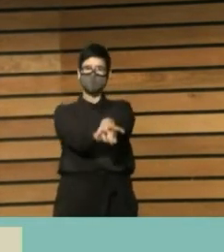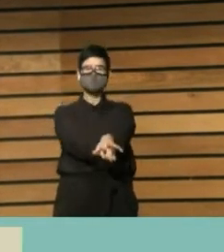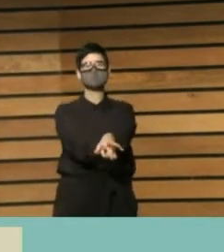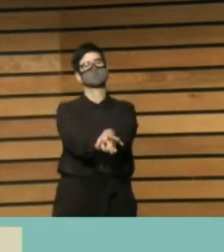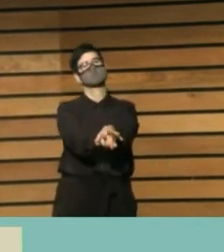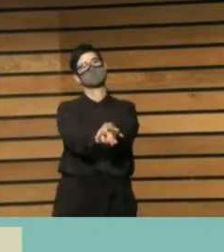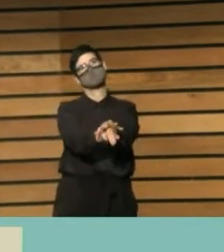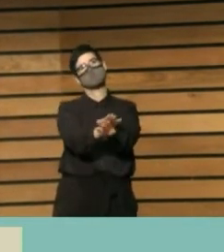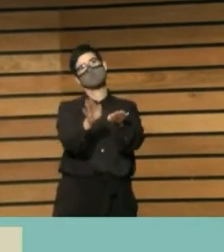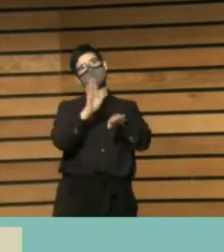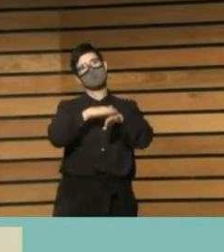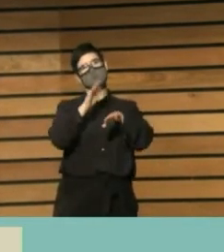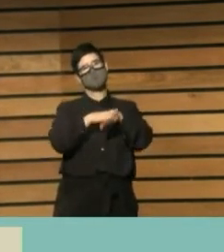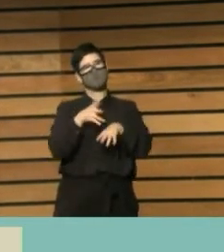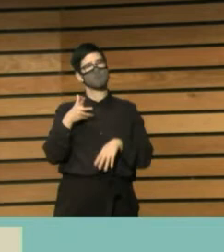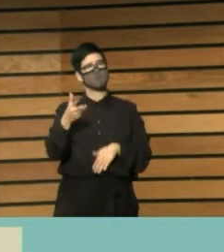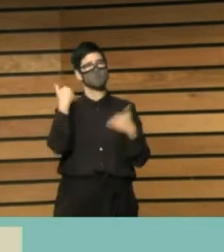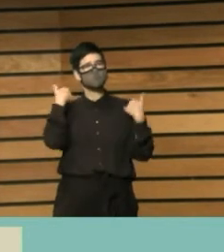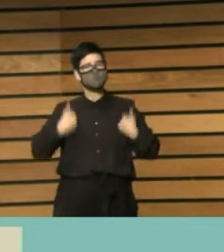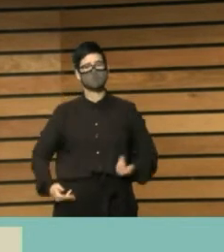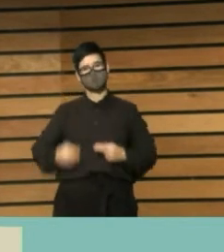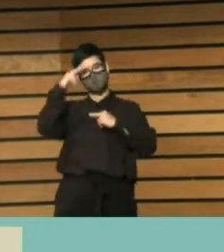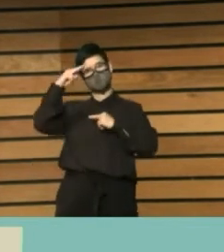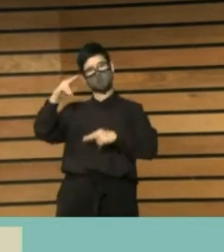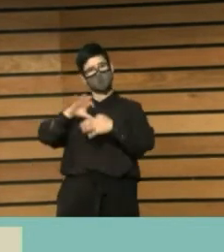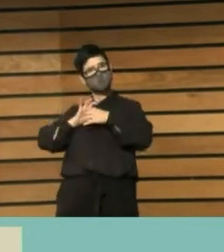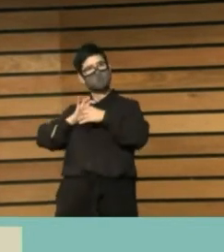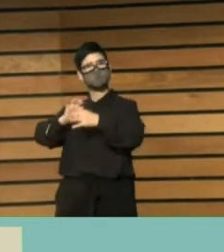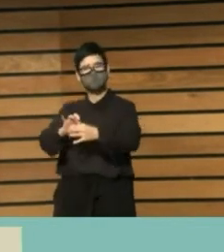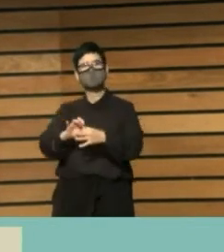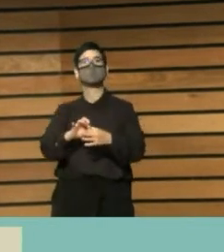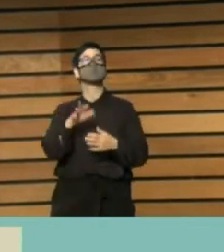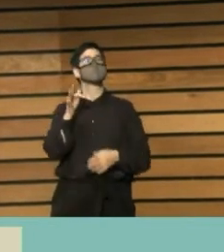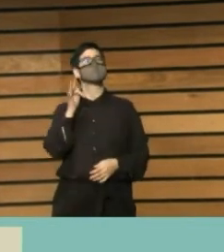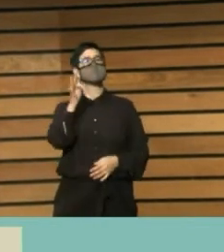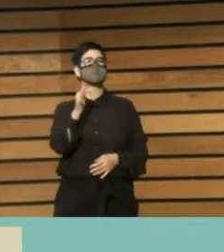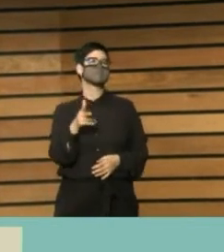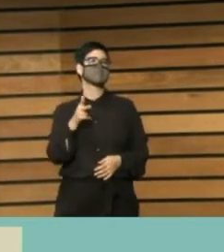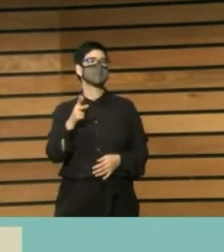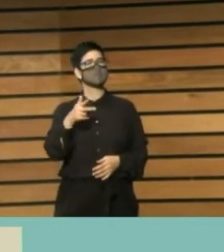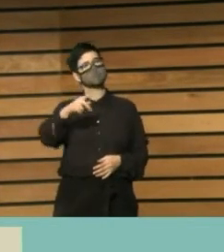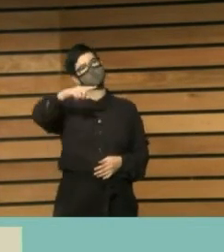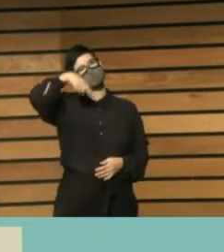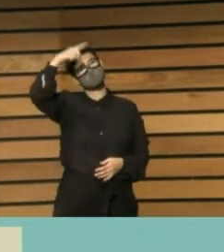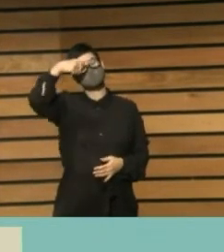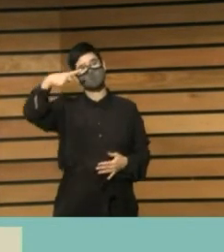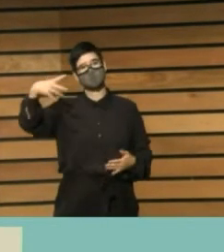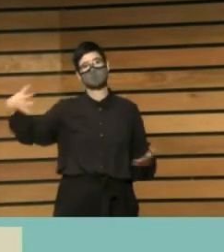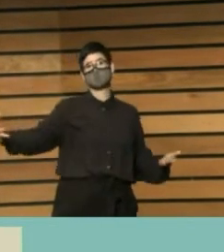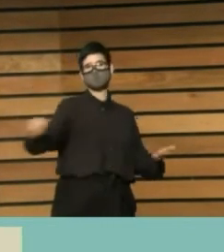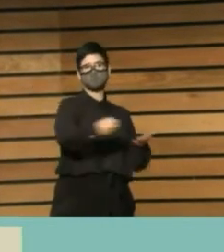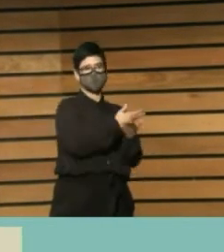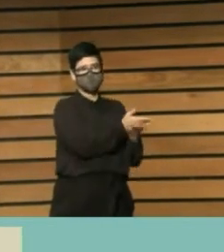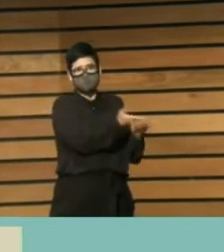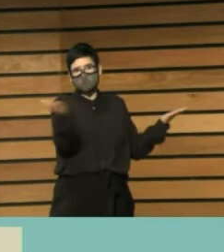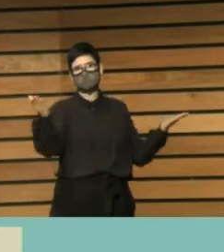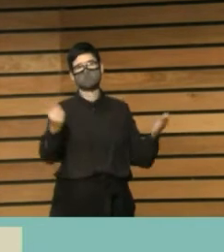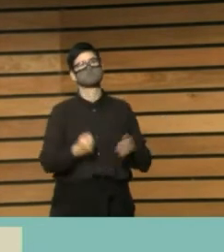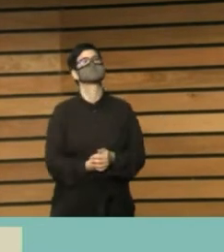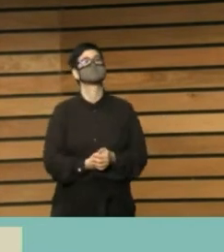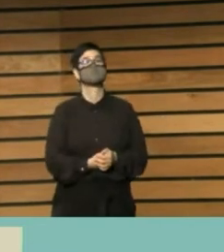de los derechos humanos, de los derechos culturales de todas las personas. Digo esto porque a los